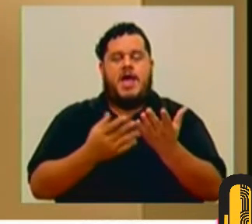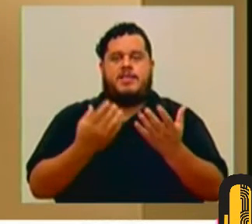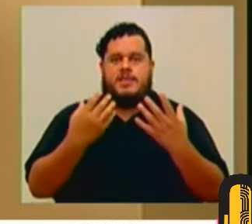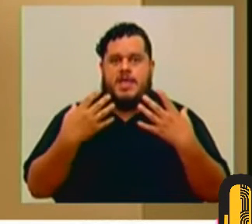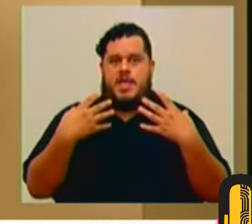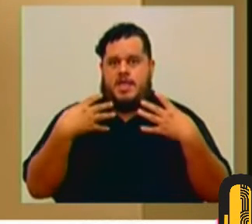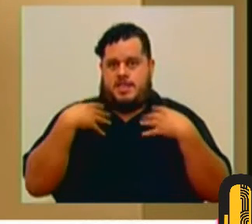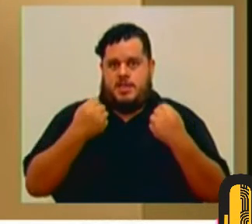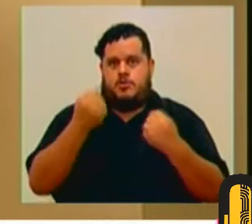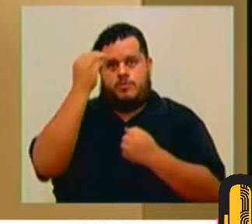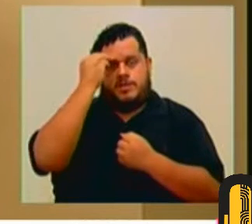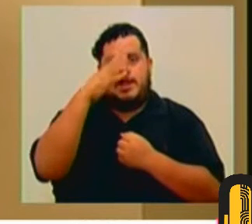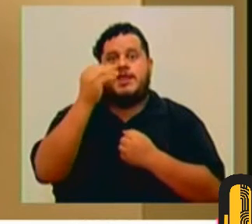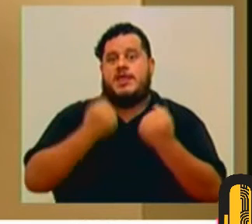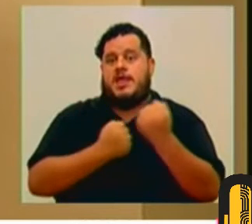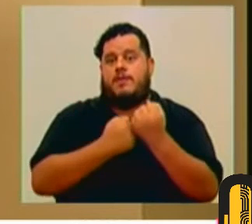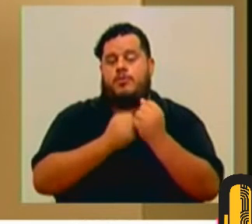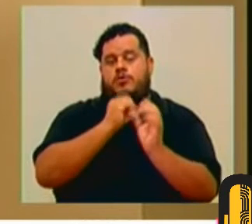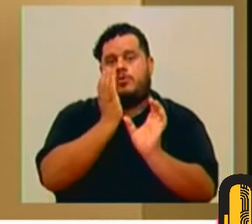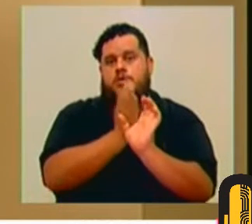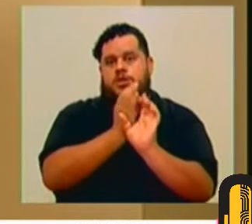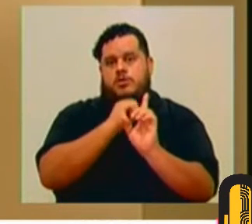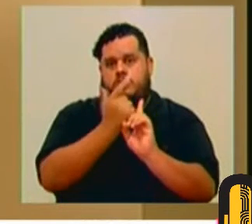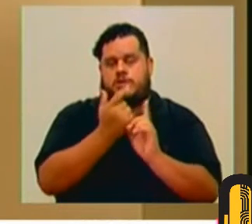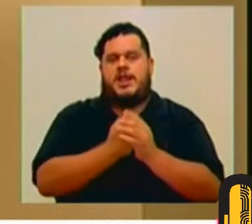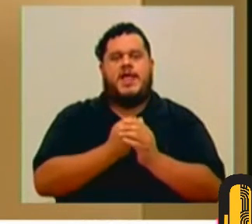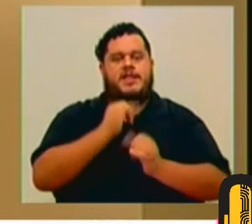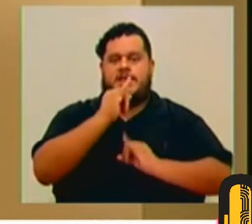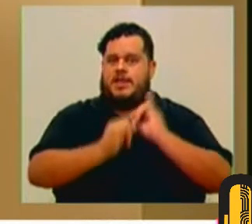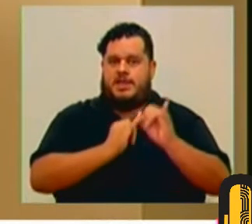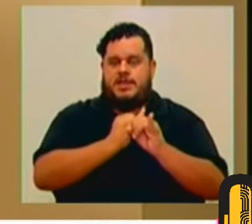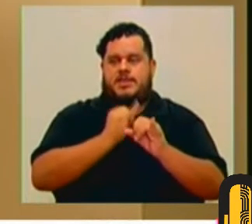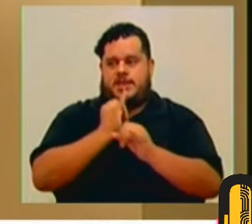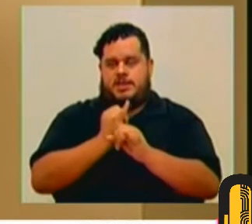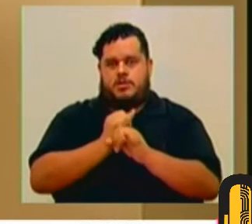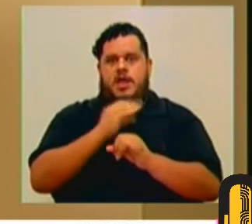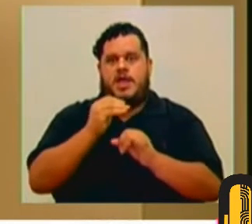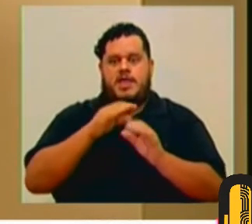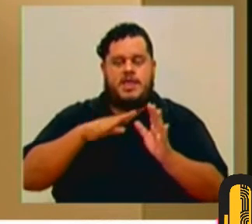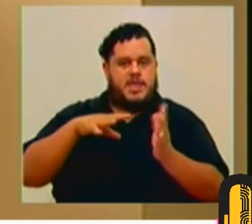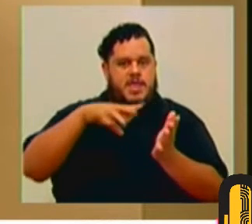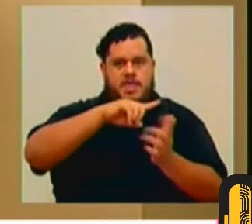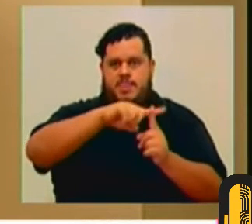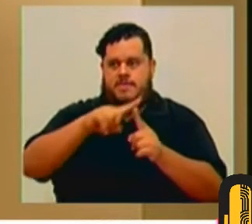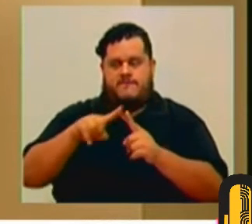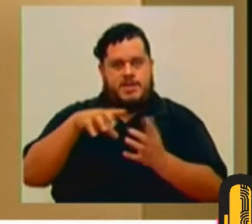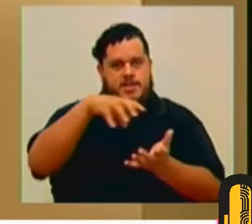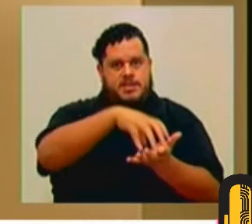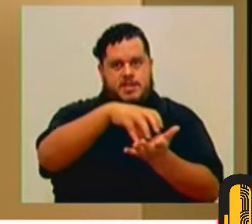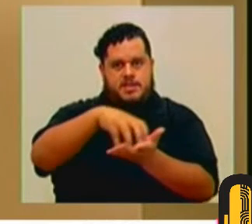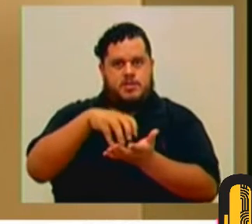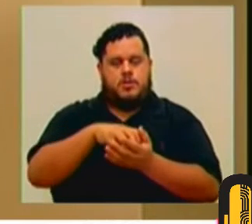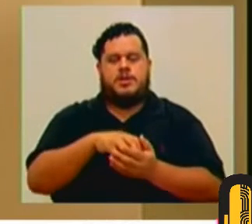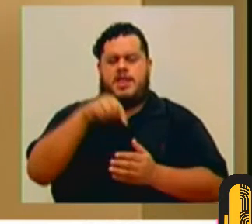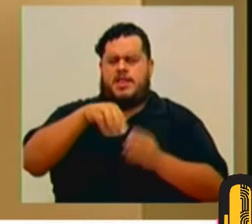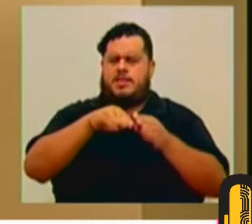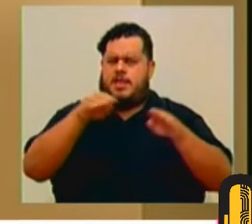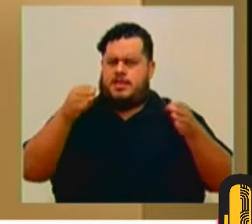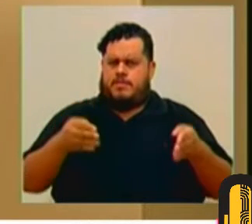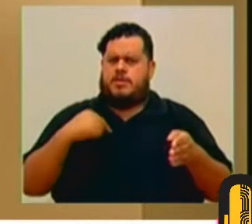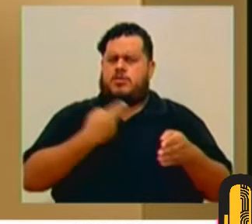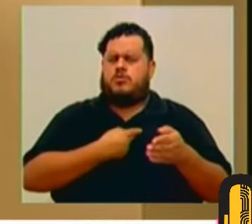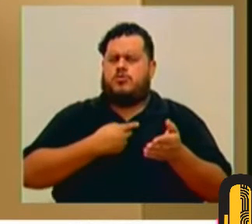Psicosocial, que es interinstitucional e intersectorial. Desde esta mesa comenzamos a analizar